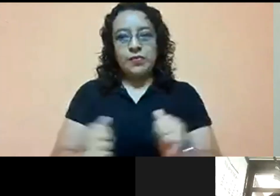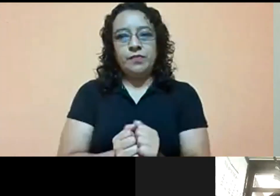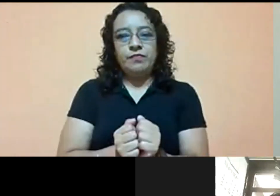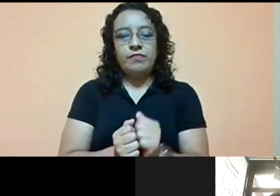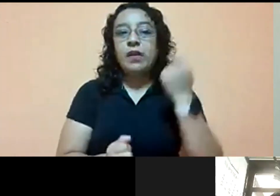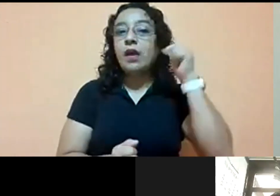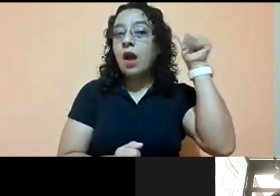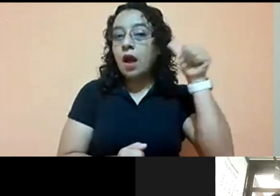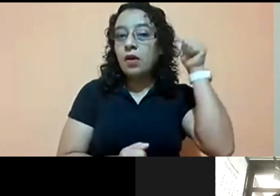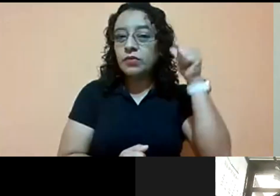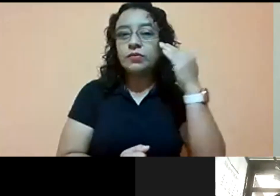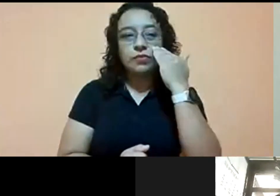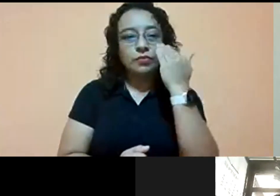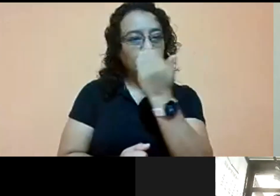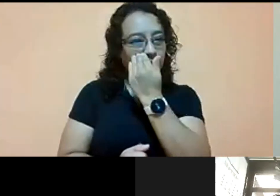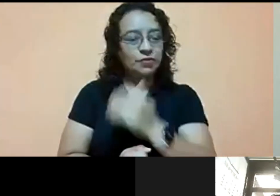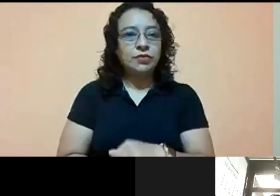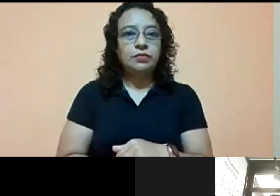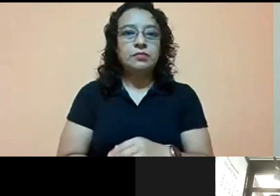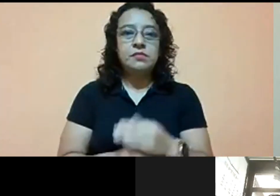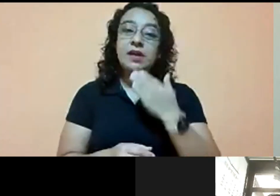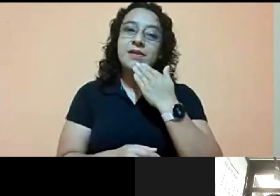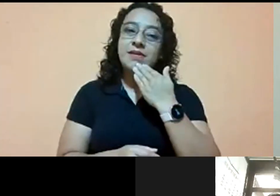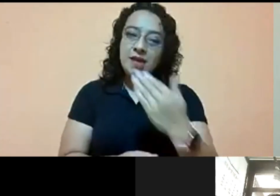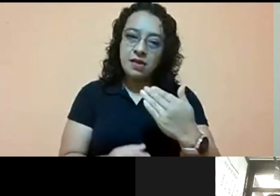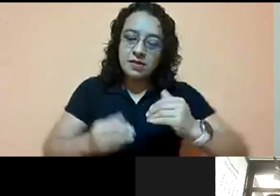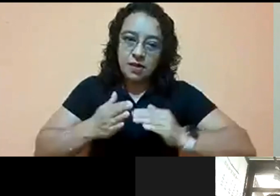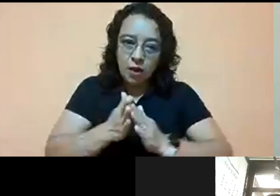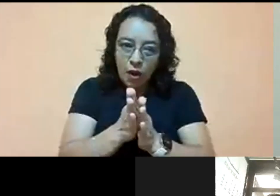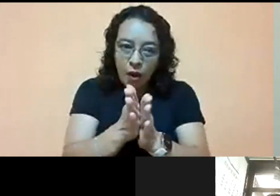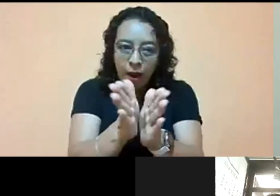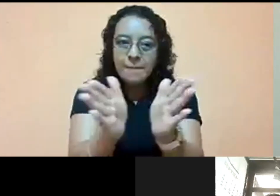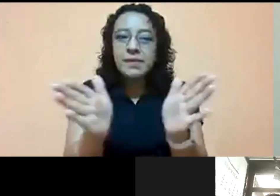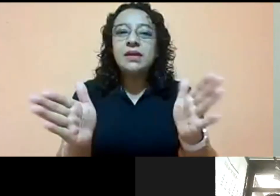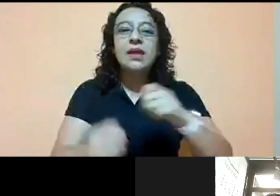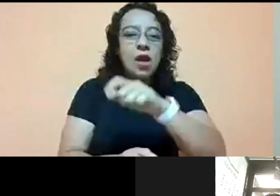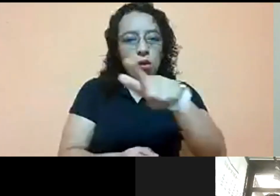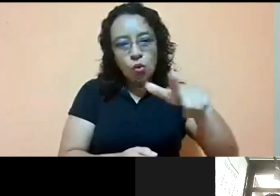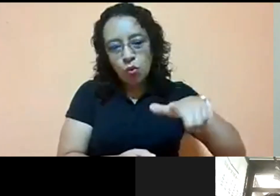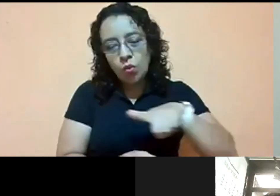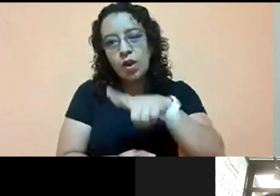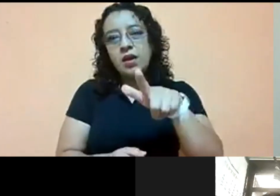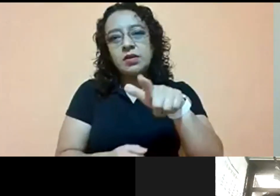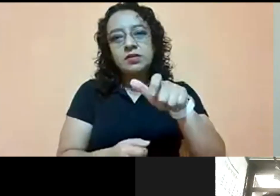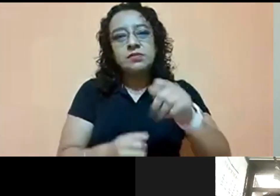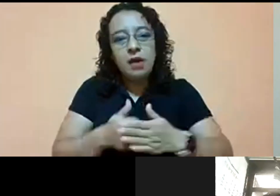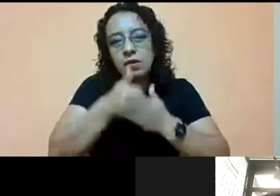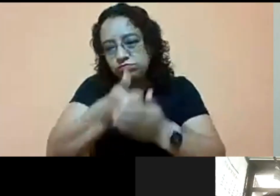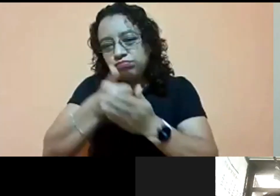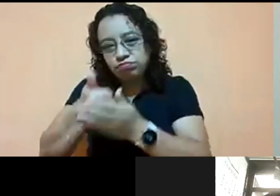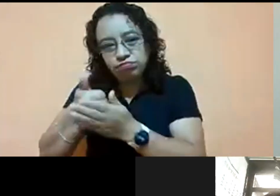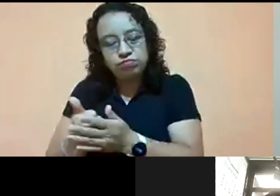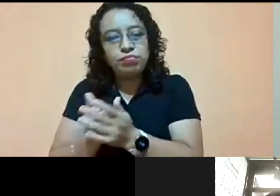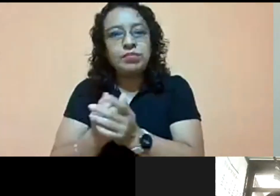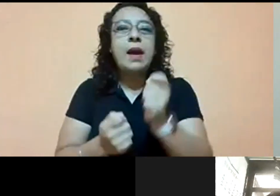esos espacios que ustedes aperturan para apoyar al Ministerio de Educación a través de la formación de docentes